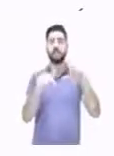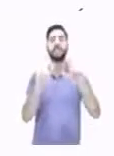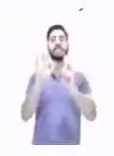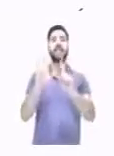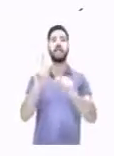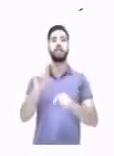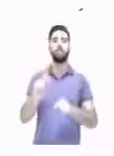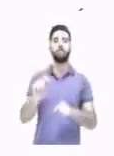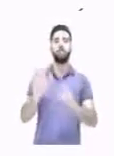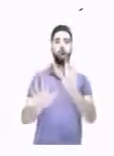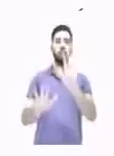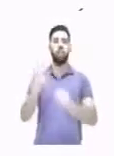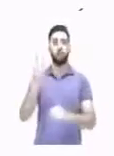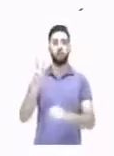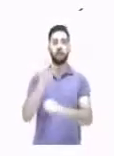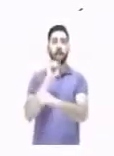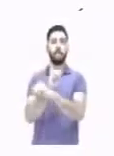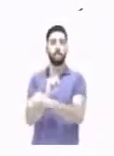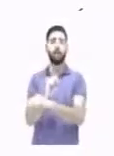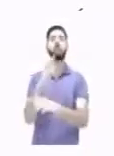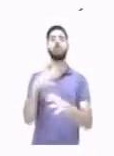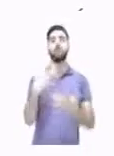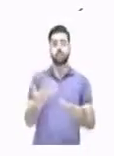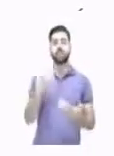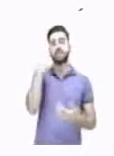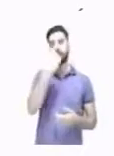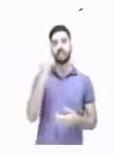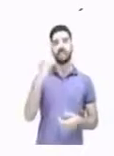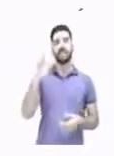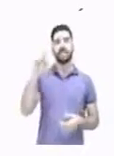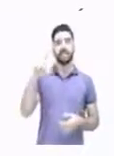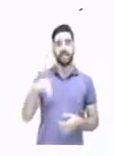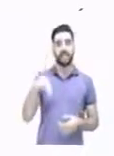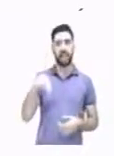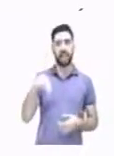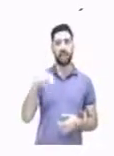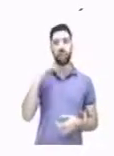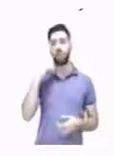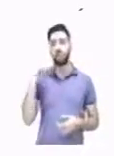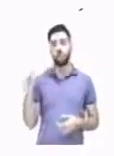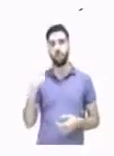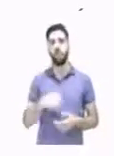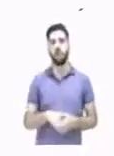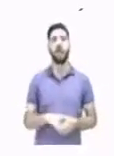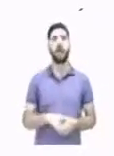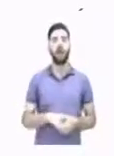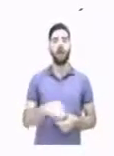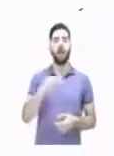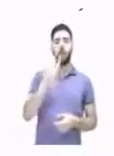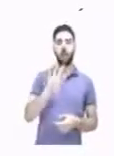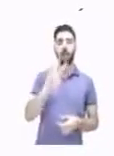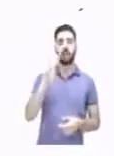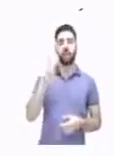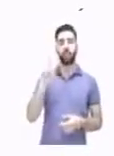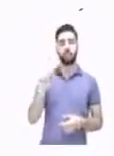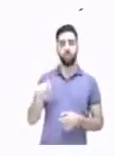vale 6.2 por el seno de ¿cuánto vale alfa?